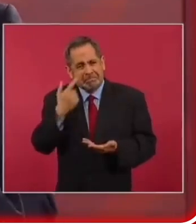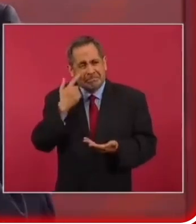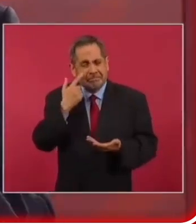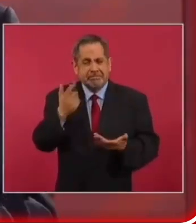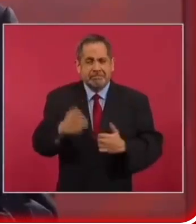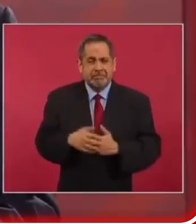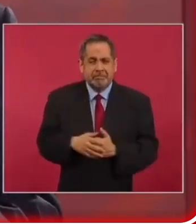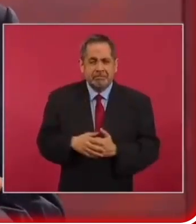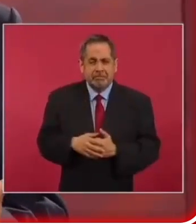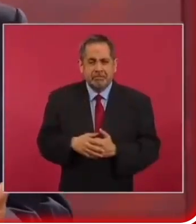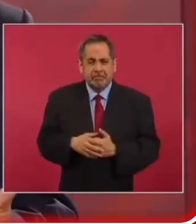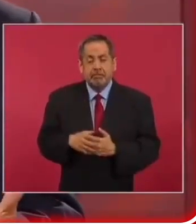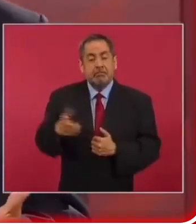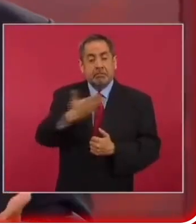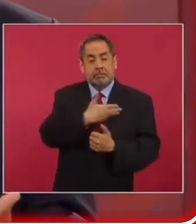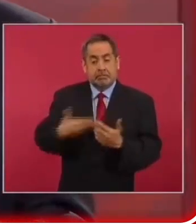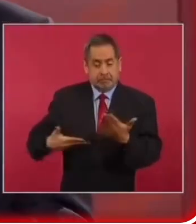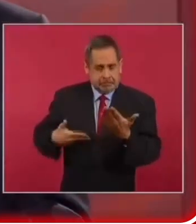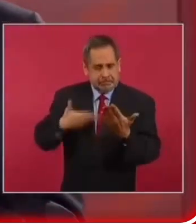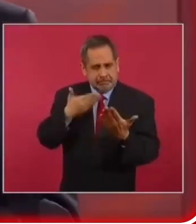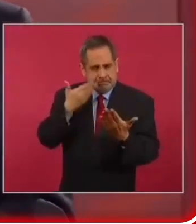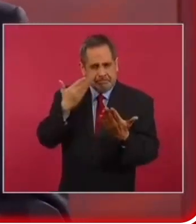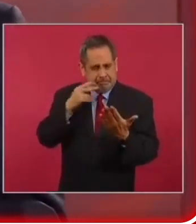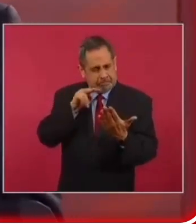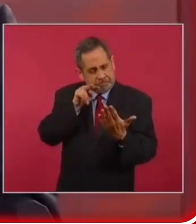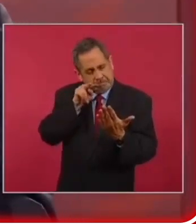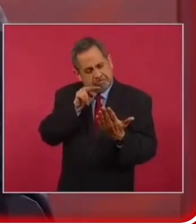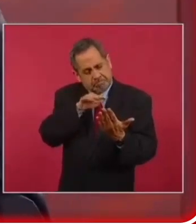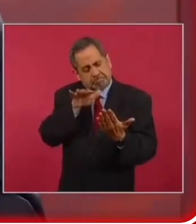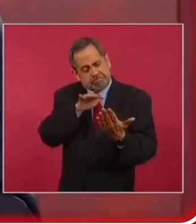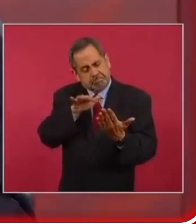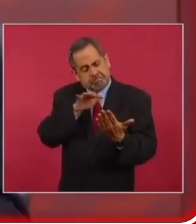el presidente leyendo la carta que le envié,